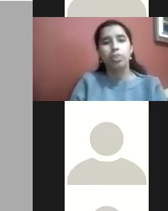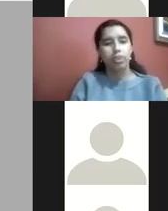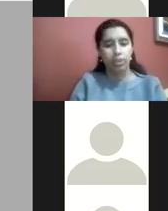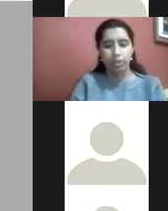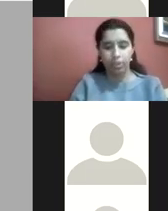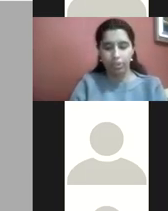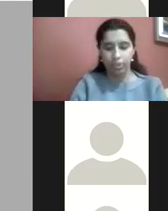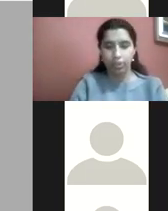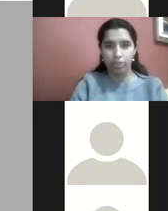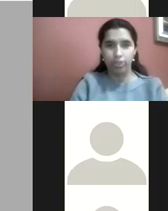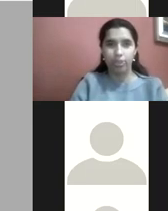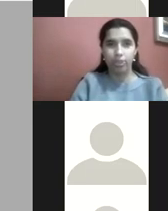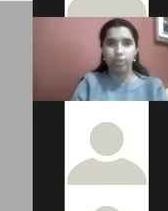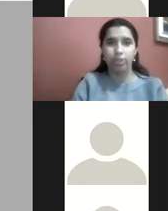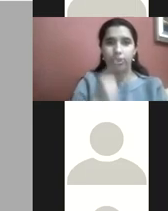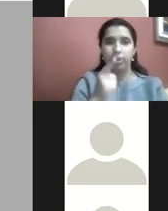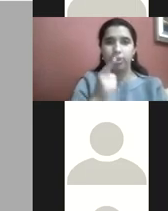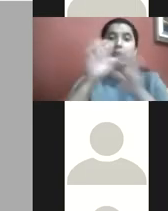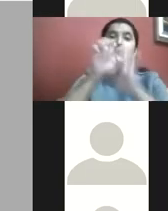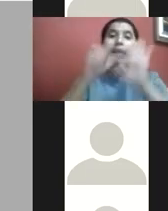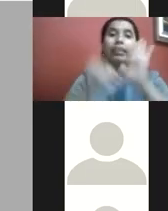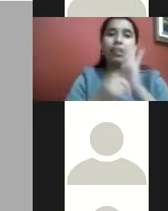Bien, vamos a resolver este ejercicio.